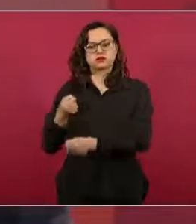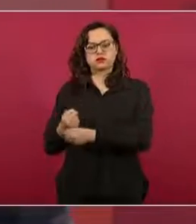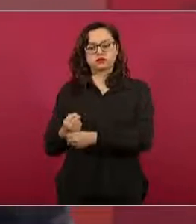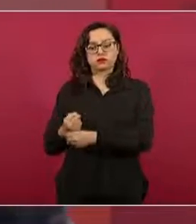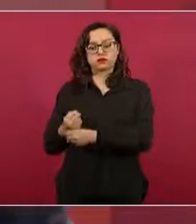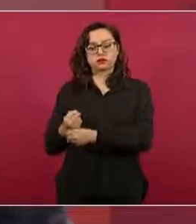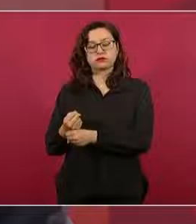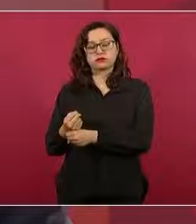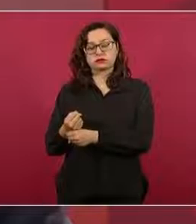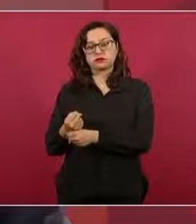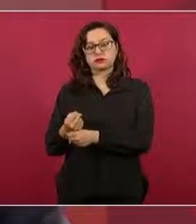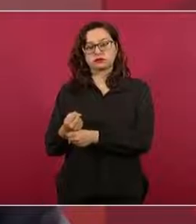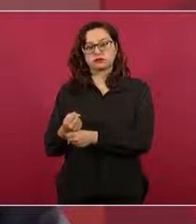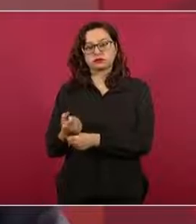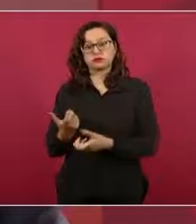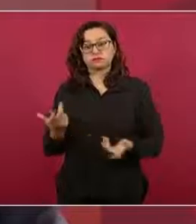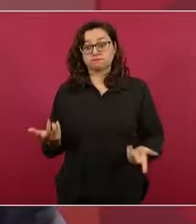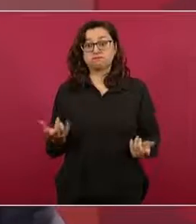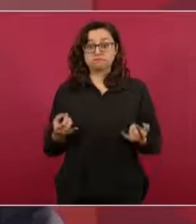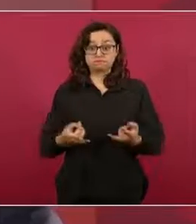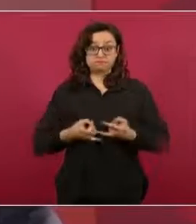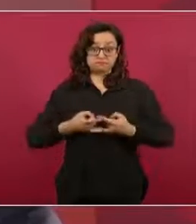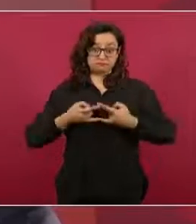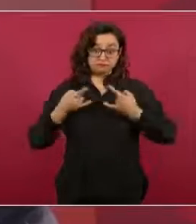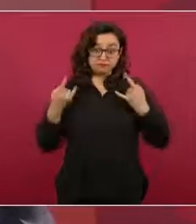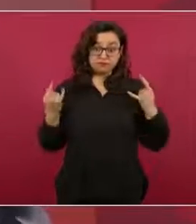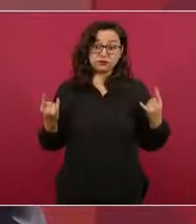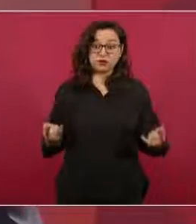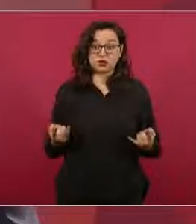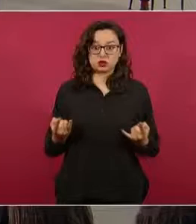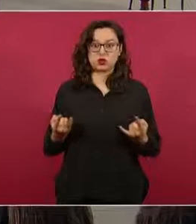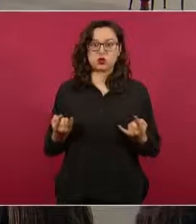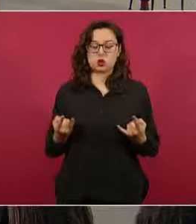parte de la historia de